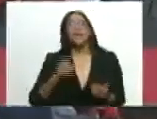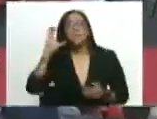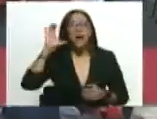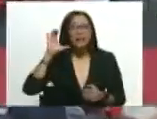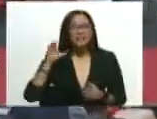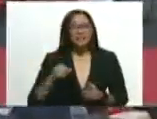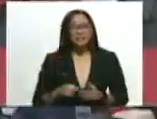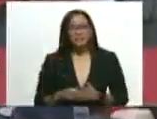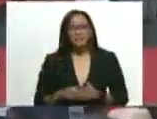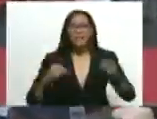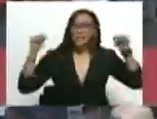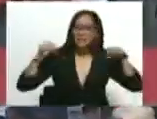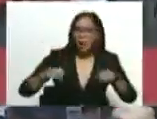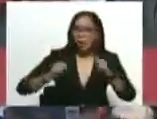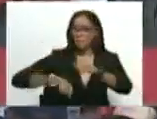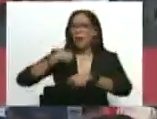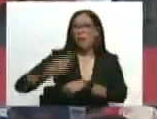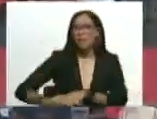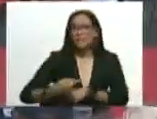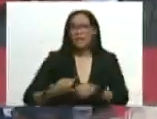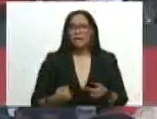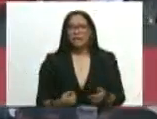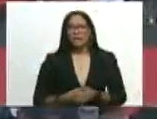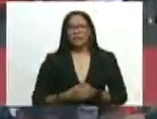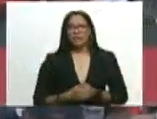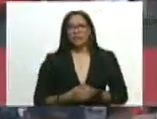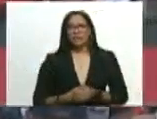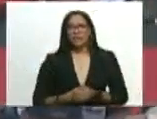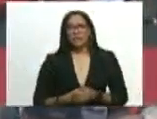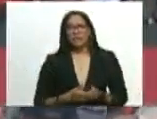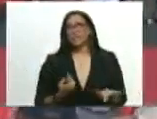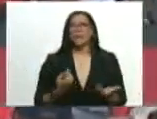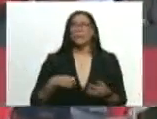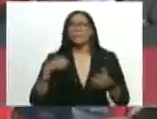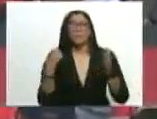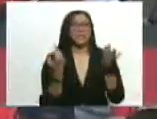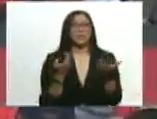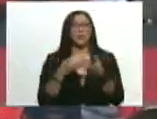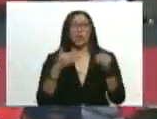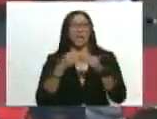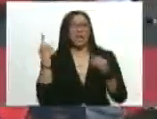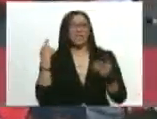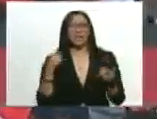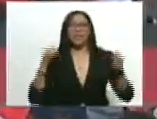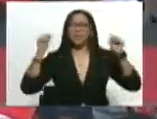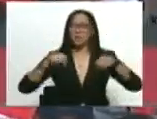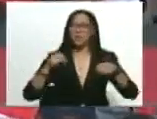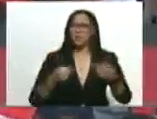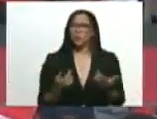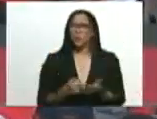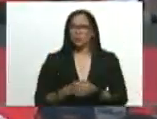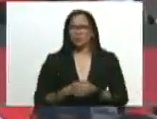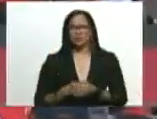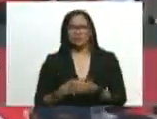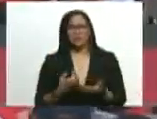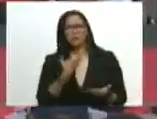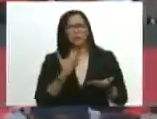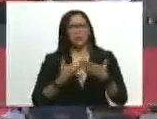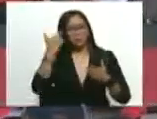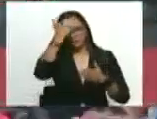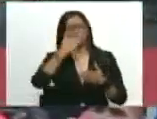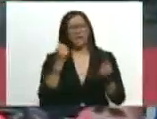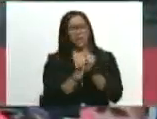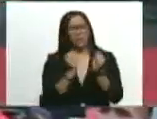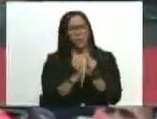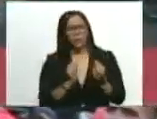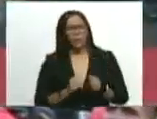de hoy para mañana teniendo cien dólares ayer y que a partir de hoy tengas un dólar es fácil bueno eso lo